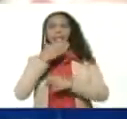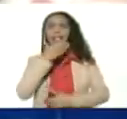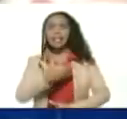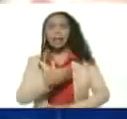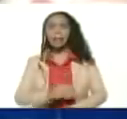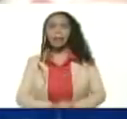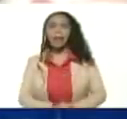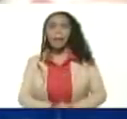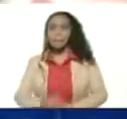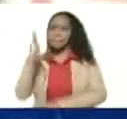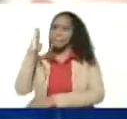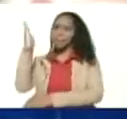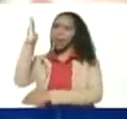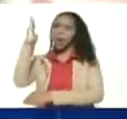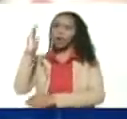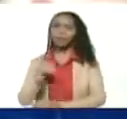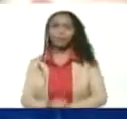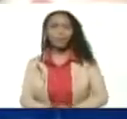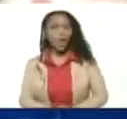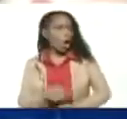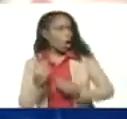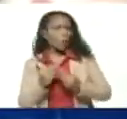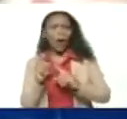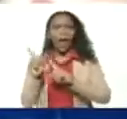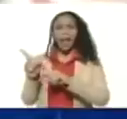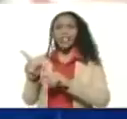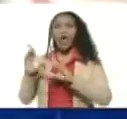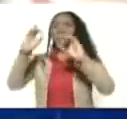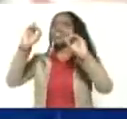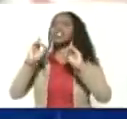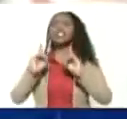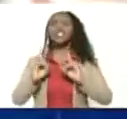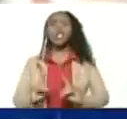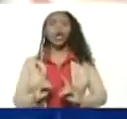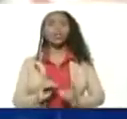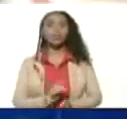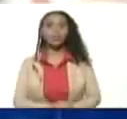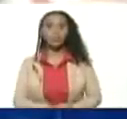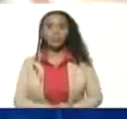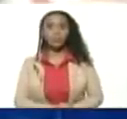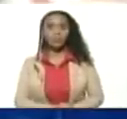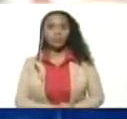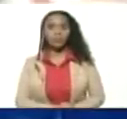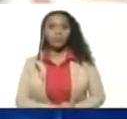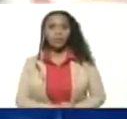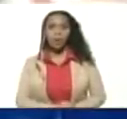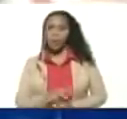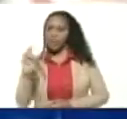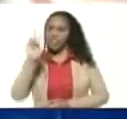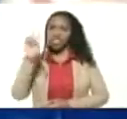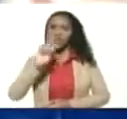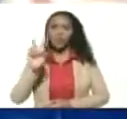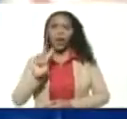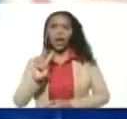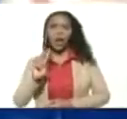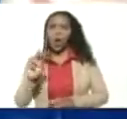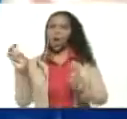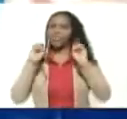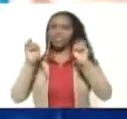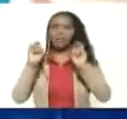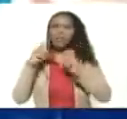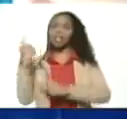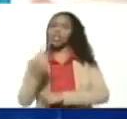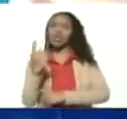Para castigarlo, como que ellos deciden por Venezuela los asuntos que